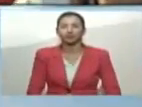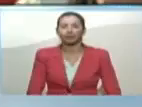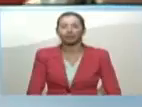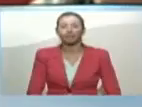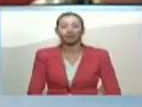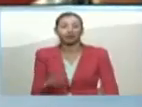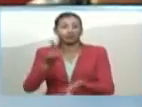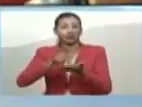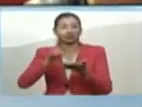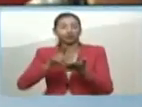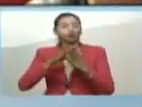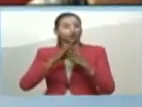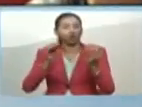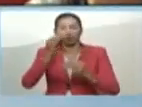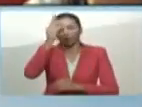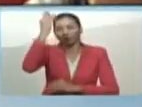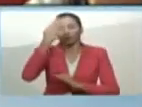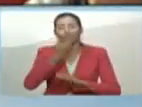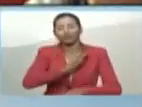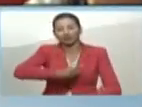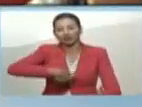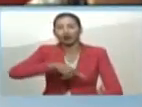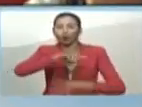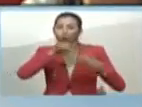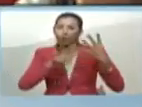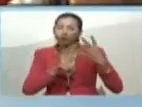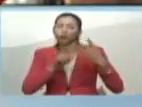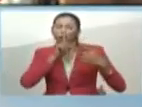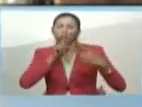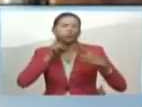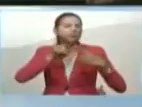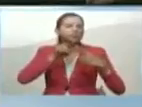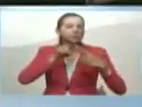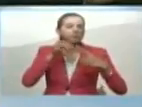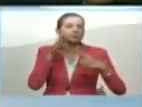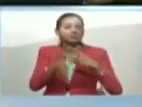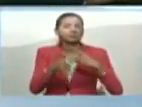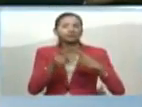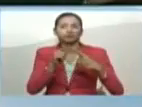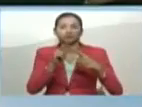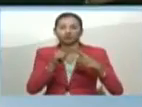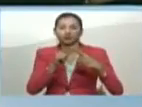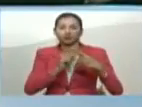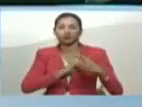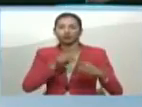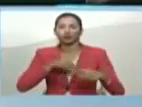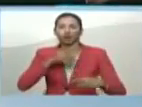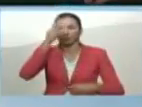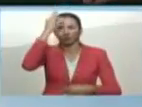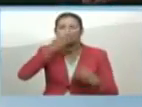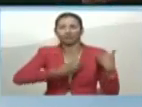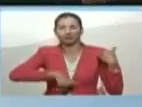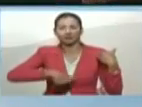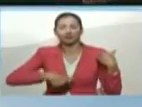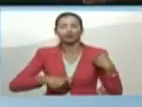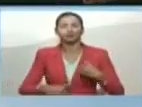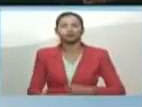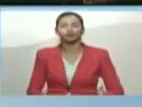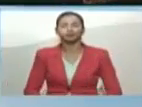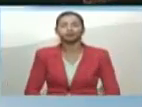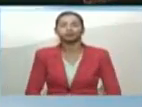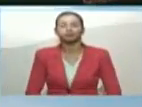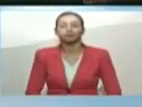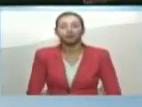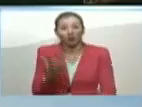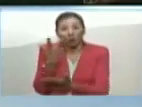involucramos todos los consejos presidenciales. Uno de estos, presidente, nosotros como Consejo Presidencial del Poder Popular con las